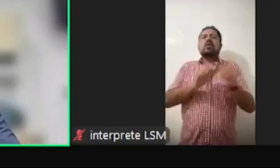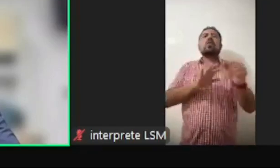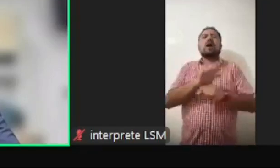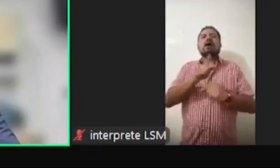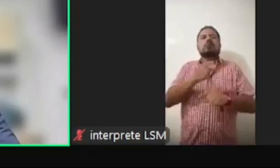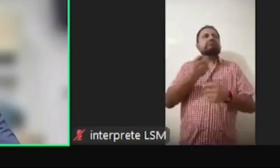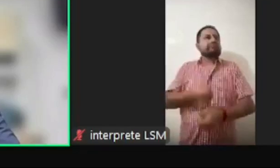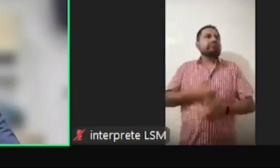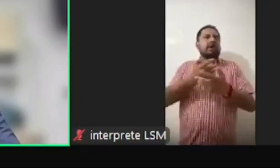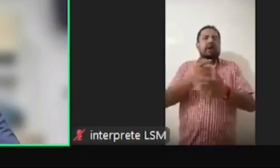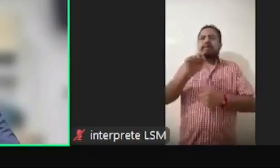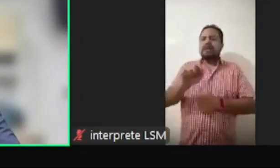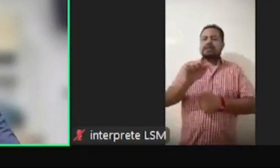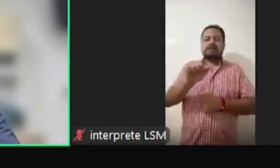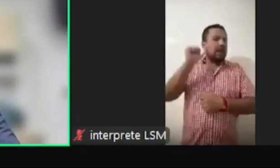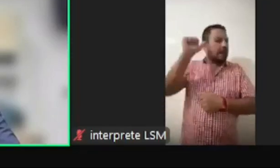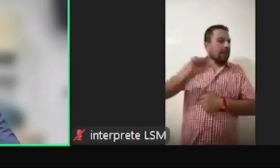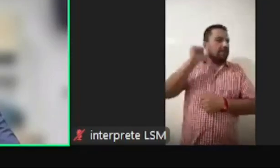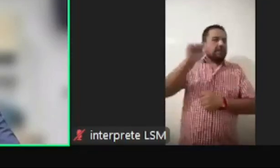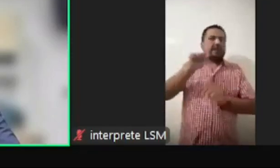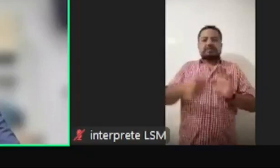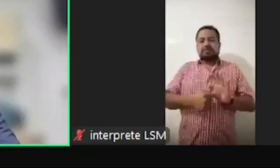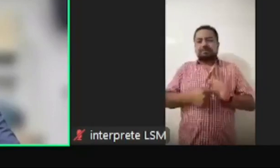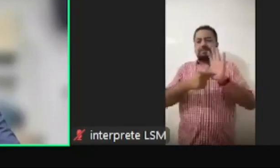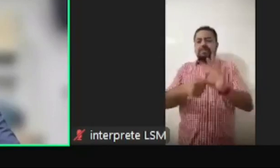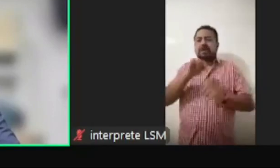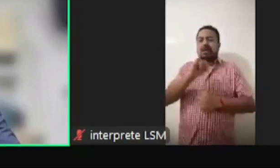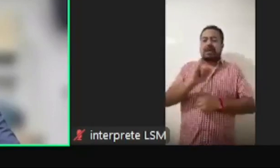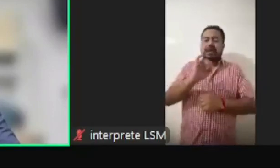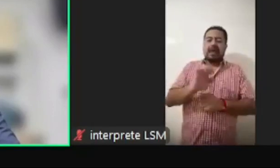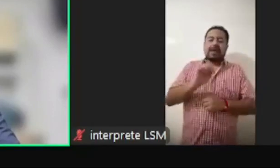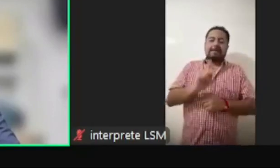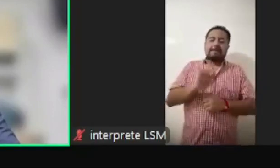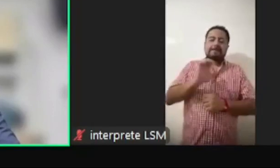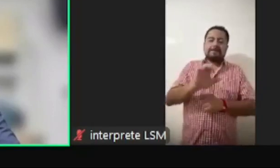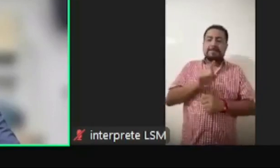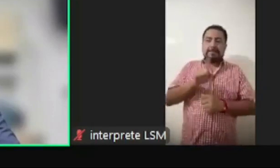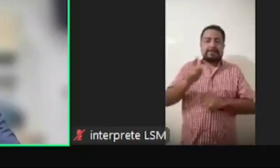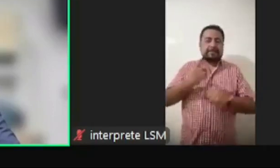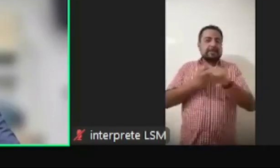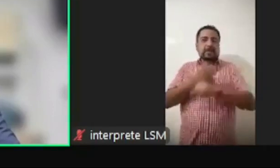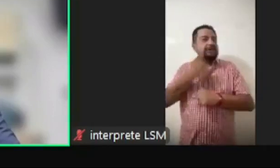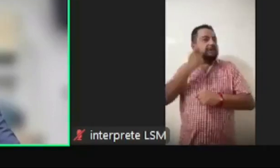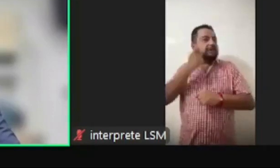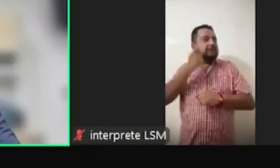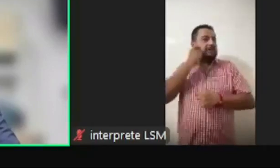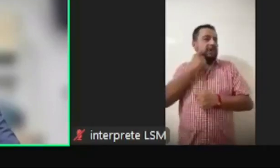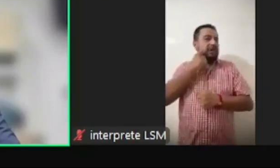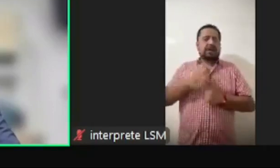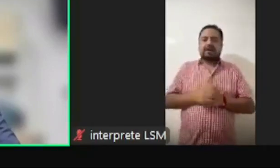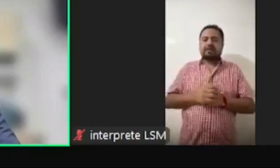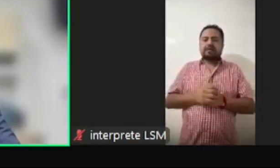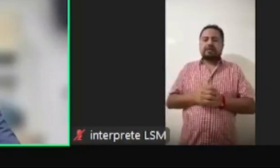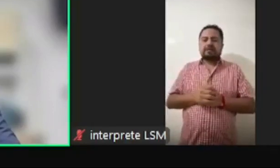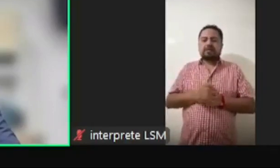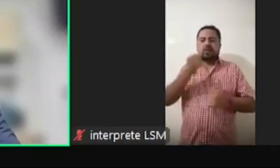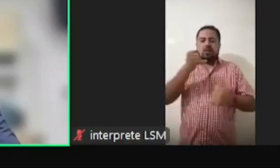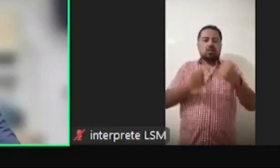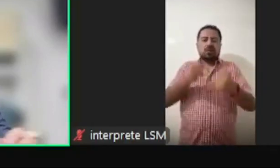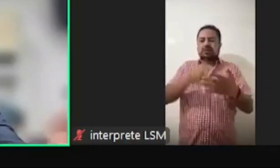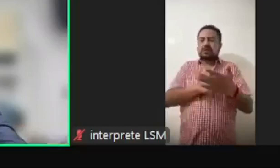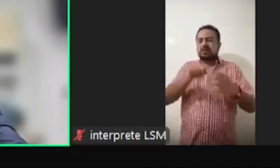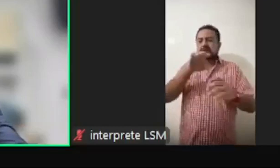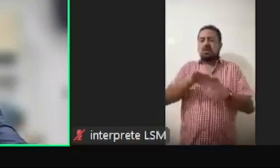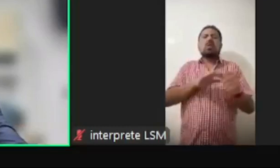26 de abril presentó ante el Instituto Electoral y de Participación Ciudadana del Estado de Guerrero juicio electoral ciudadano con la